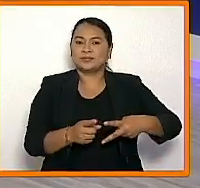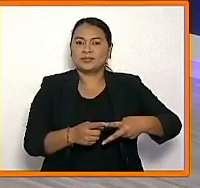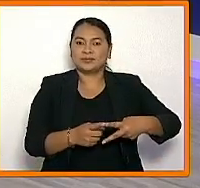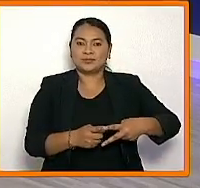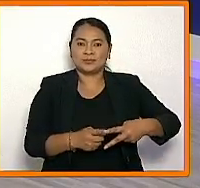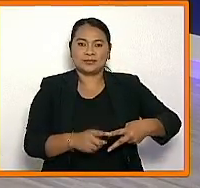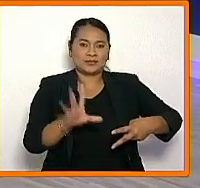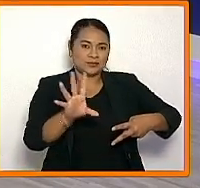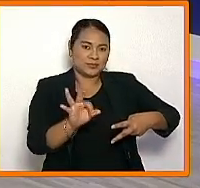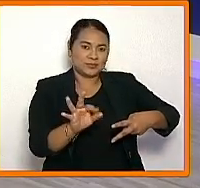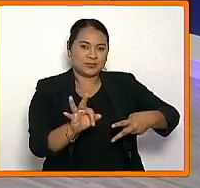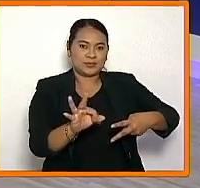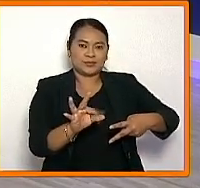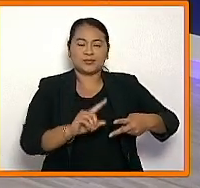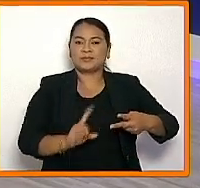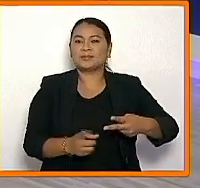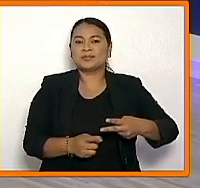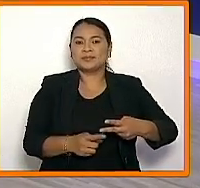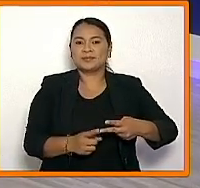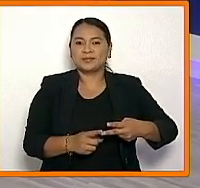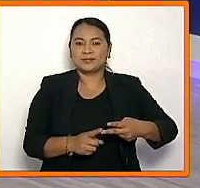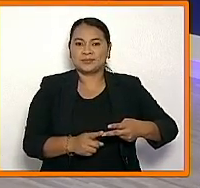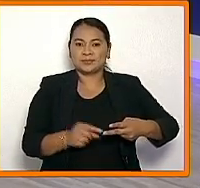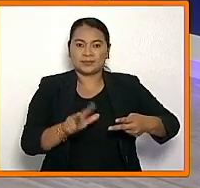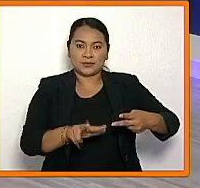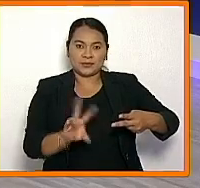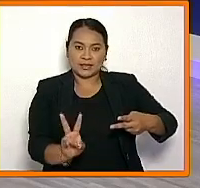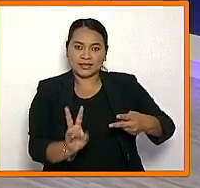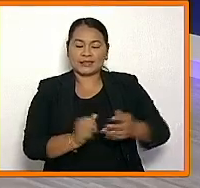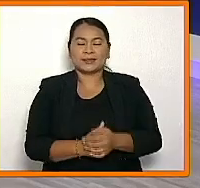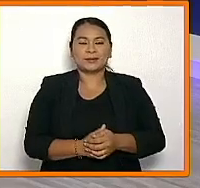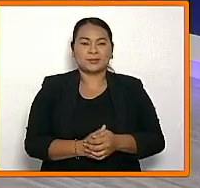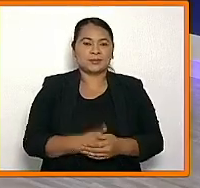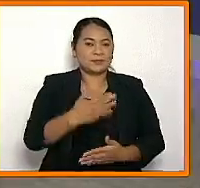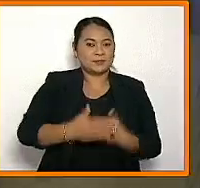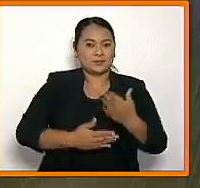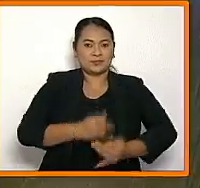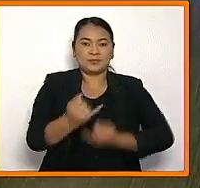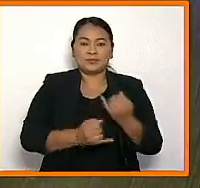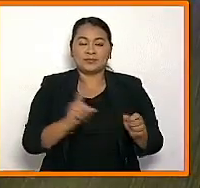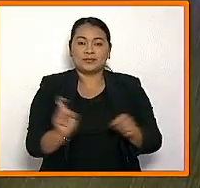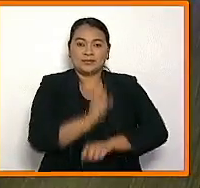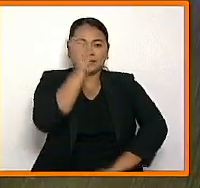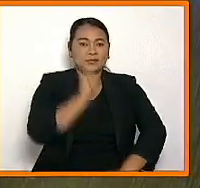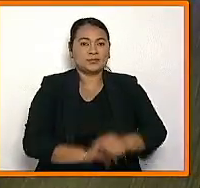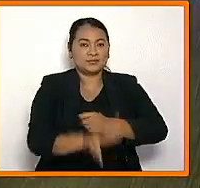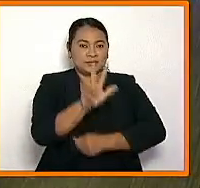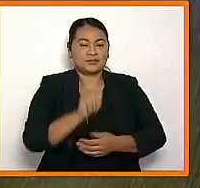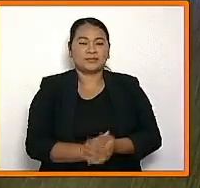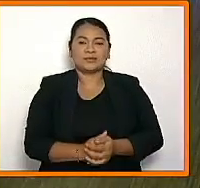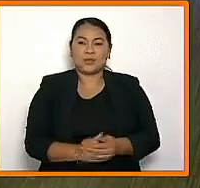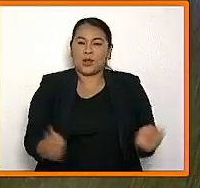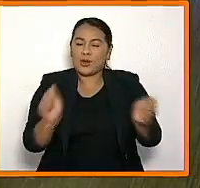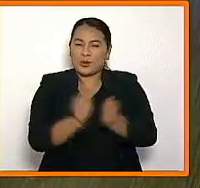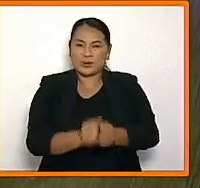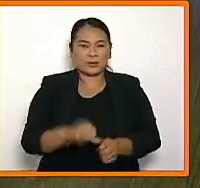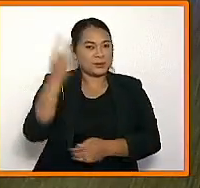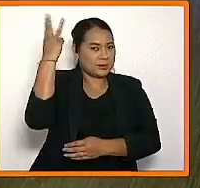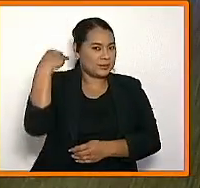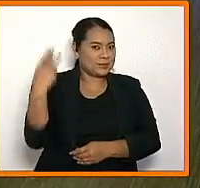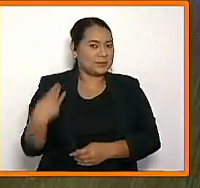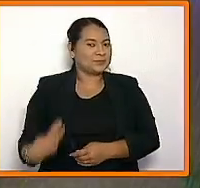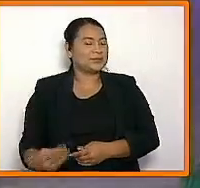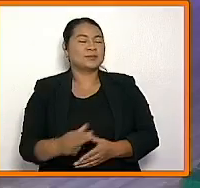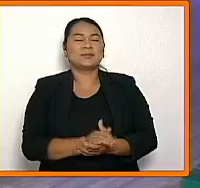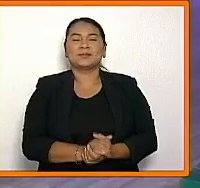posición 1, 19. Posición 2, 37. Continuamos pegando y ganando con Pega 3 al otro extremo junto a